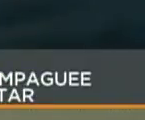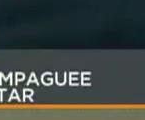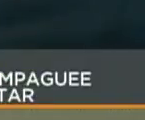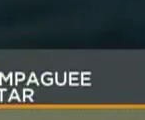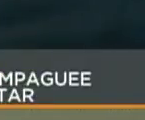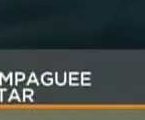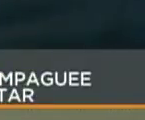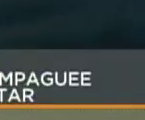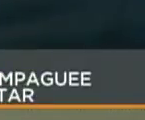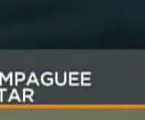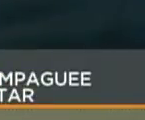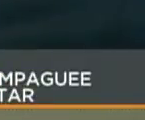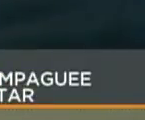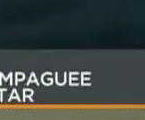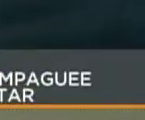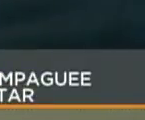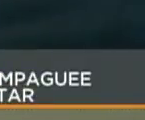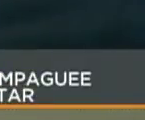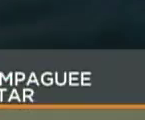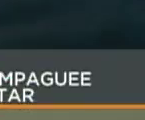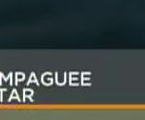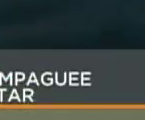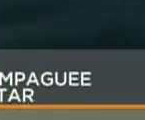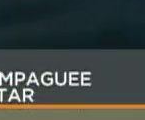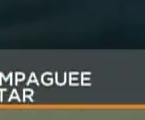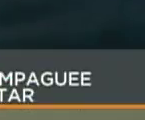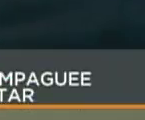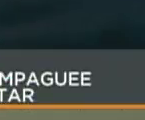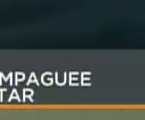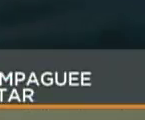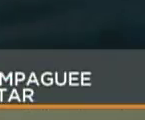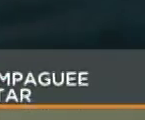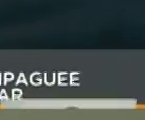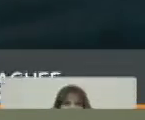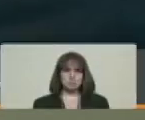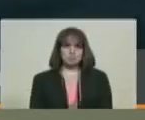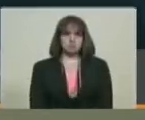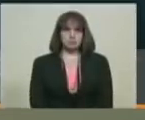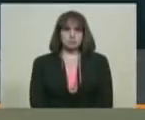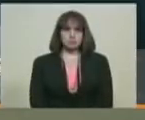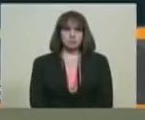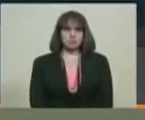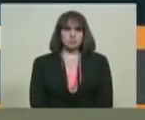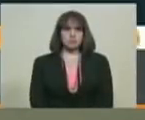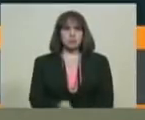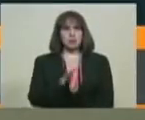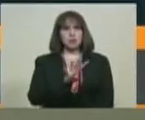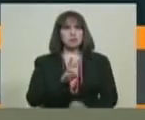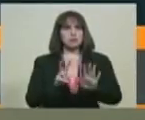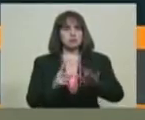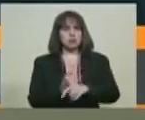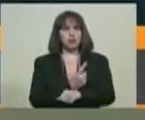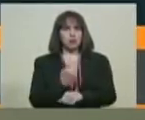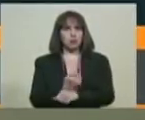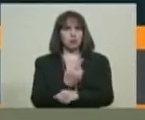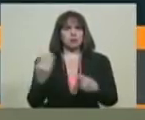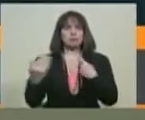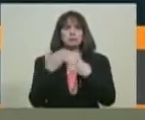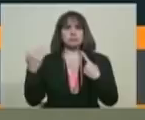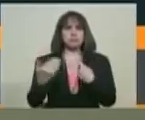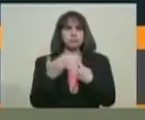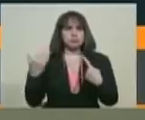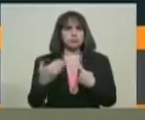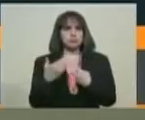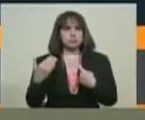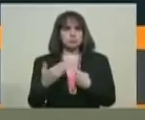Y organizó golpes de Estado. Derrocó al comandante Chávez durante 47 horas. Agresiones,